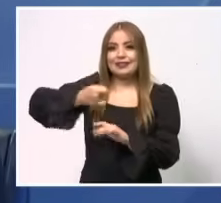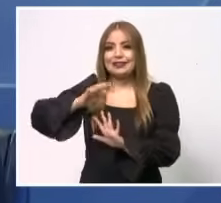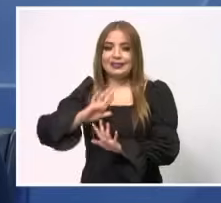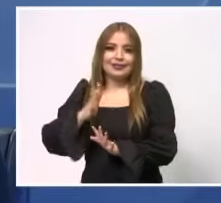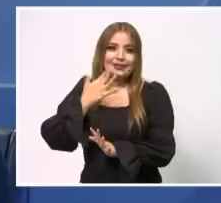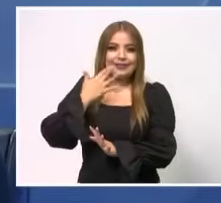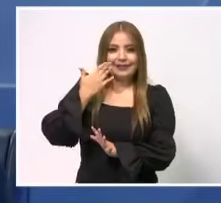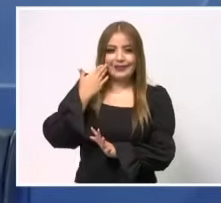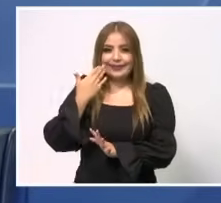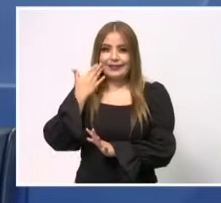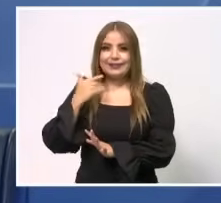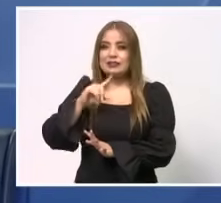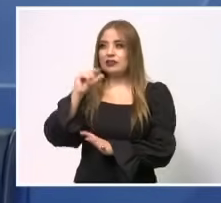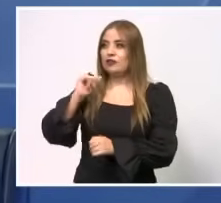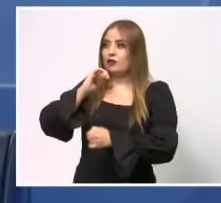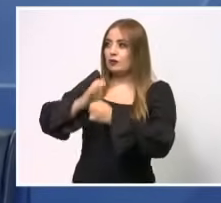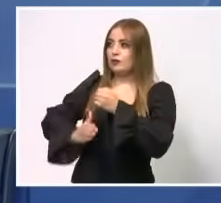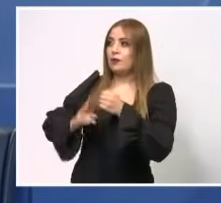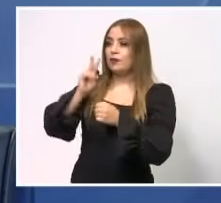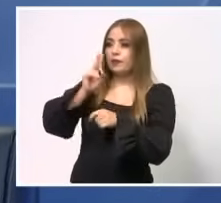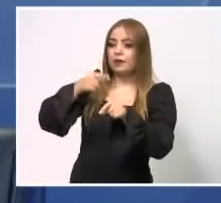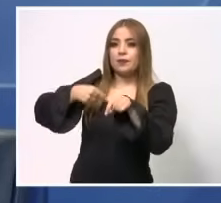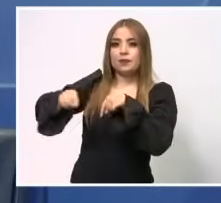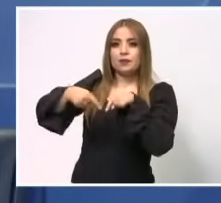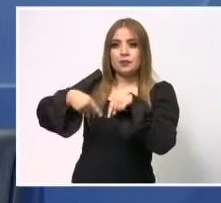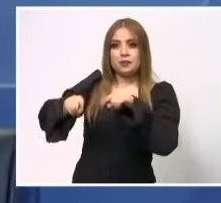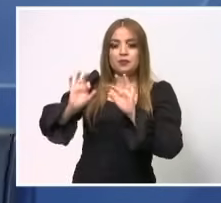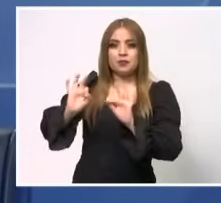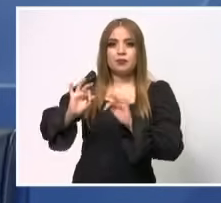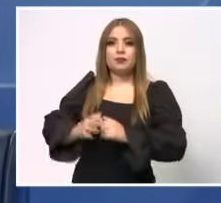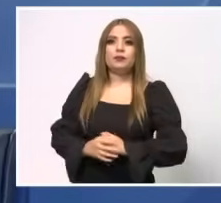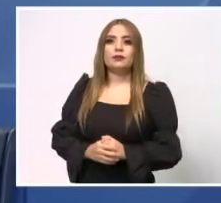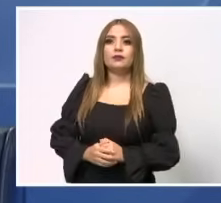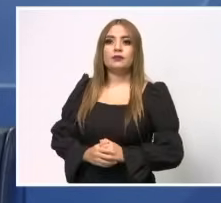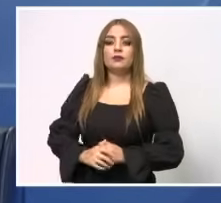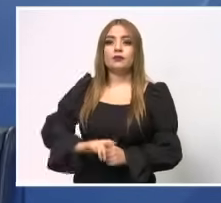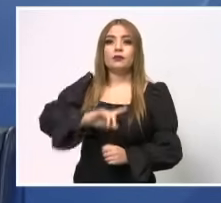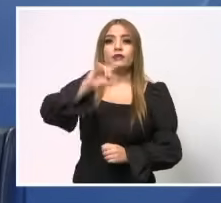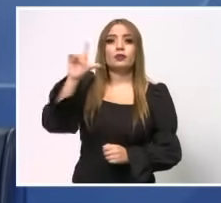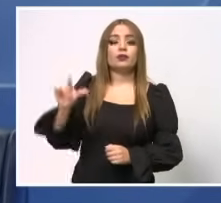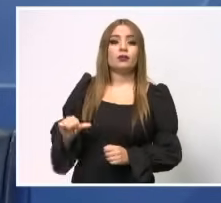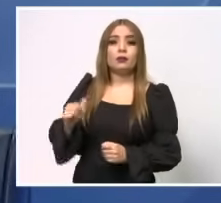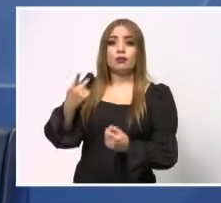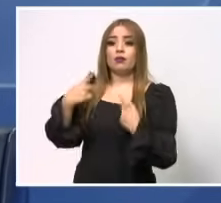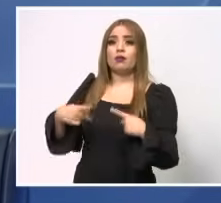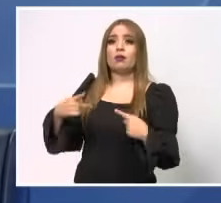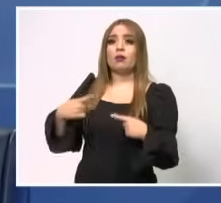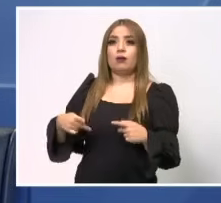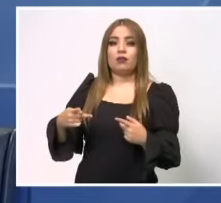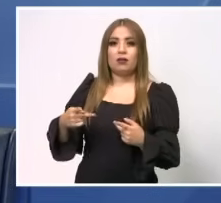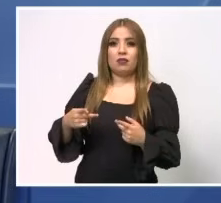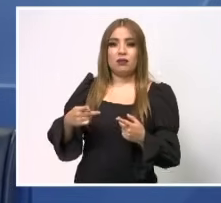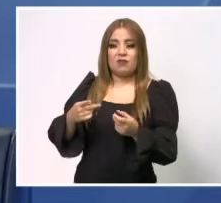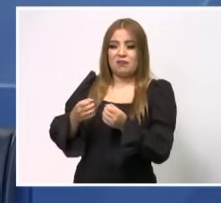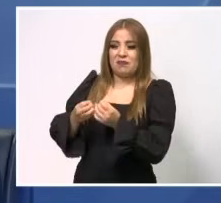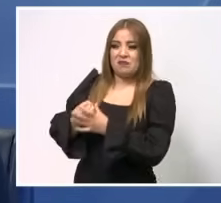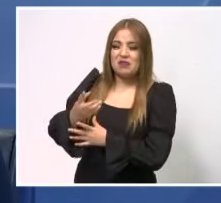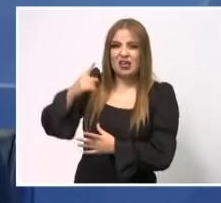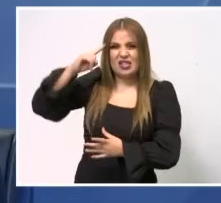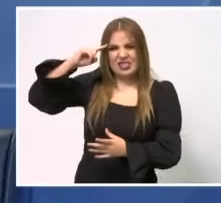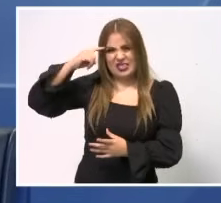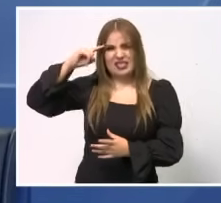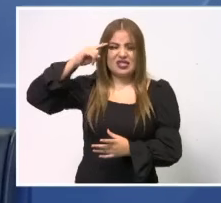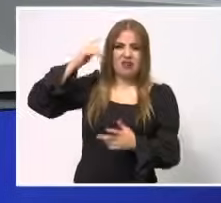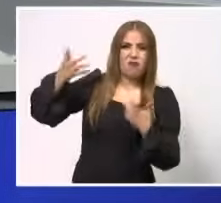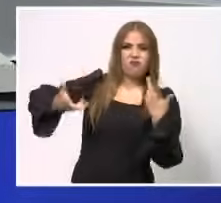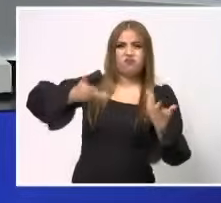terminé de ver el juego los 15 minutos que le faltaban es cuando empieza a salir la gente la gente salió muy enojada no O sea el contexto Es